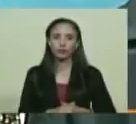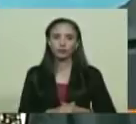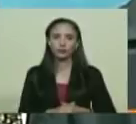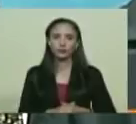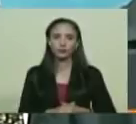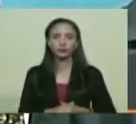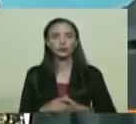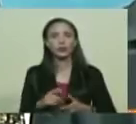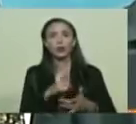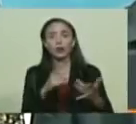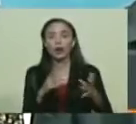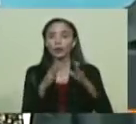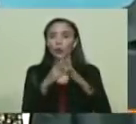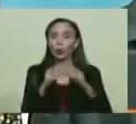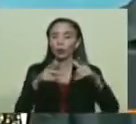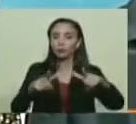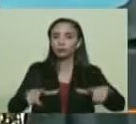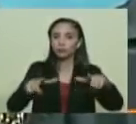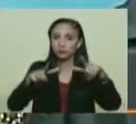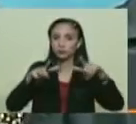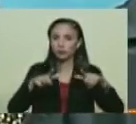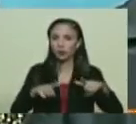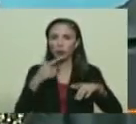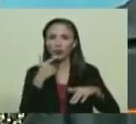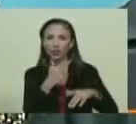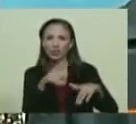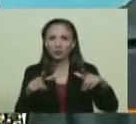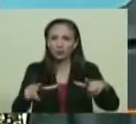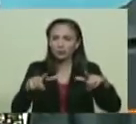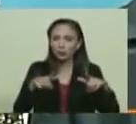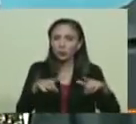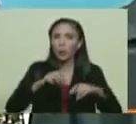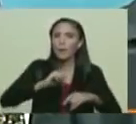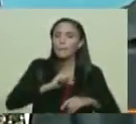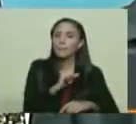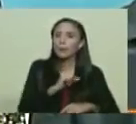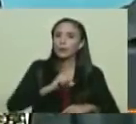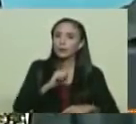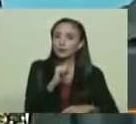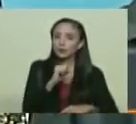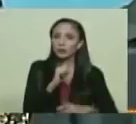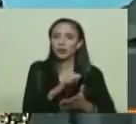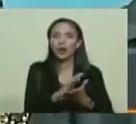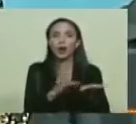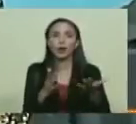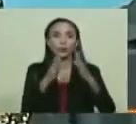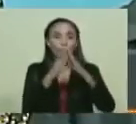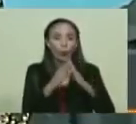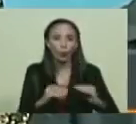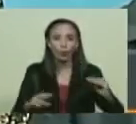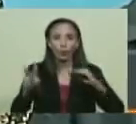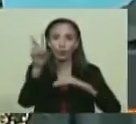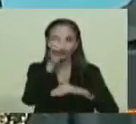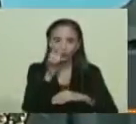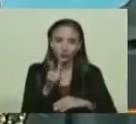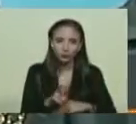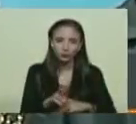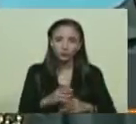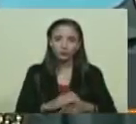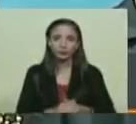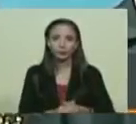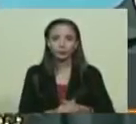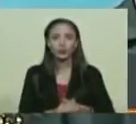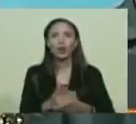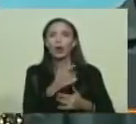que les confiere el título de Policías Nacional Bolivariano.